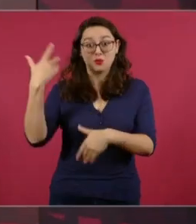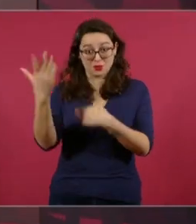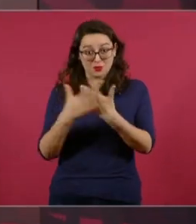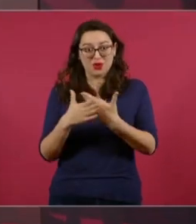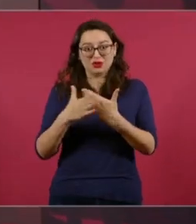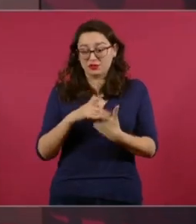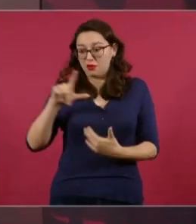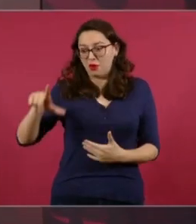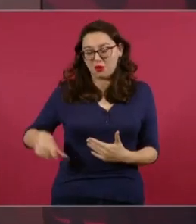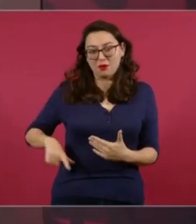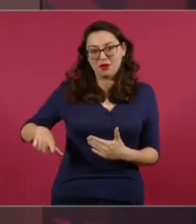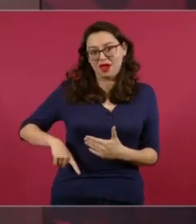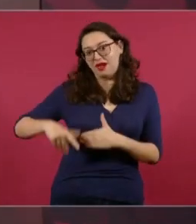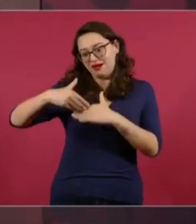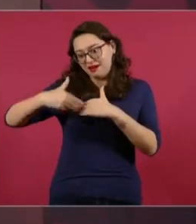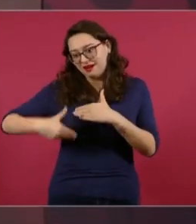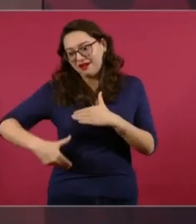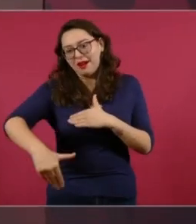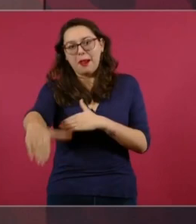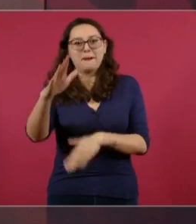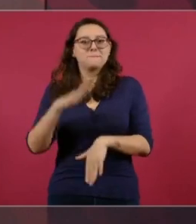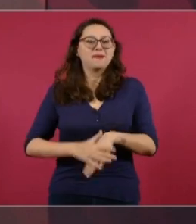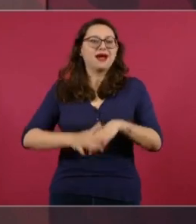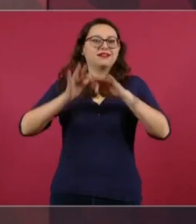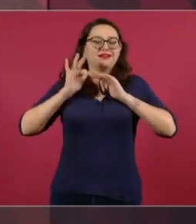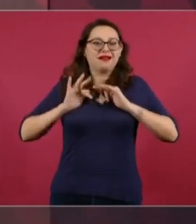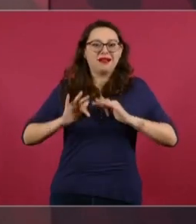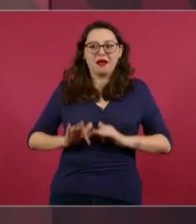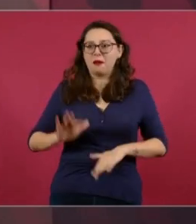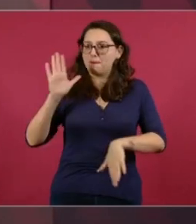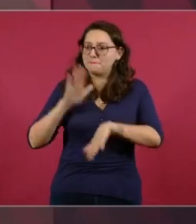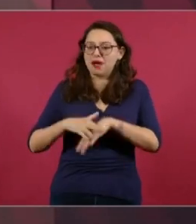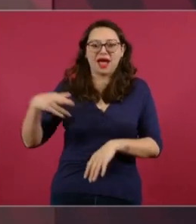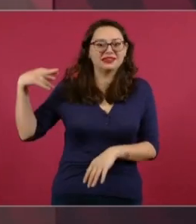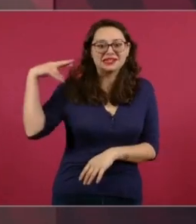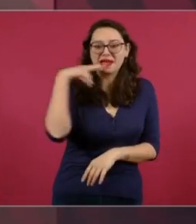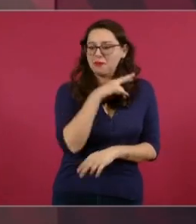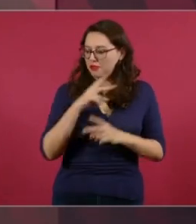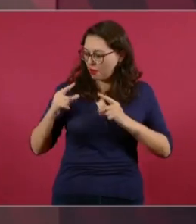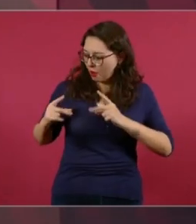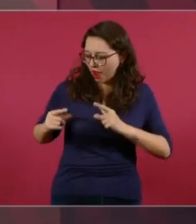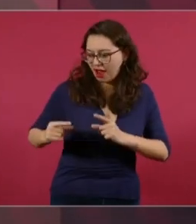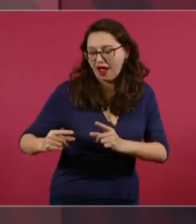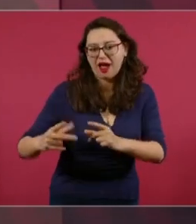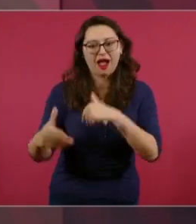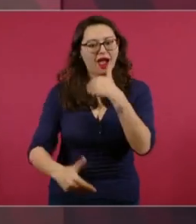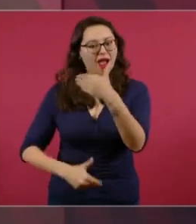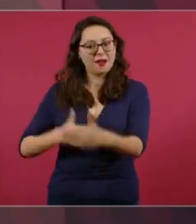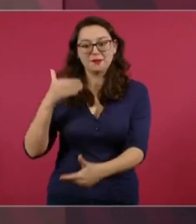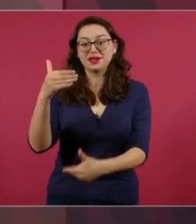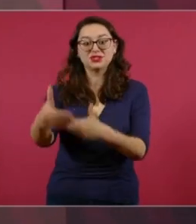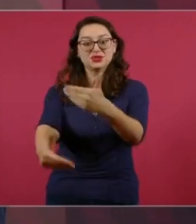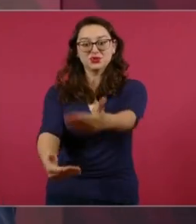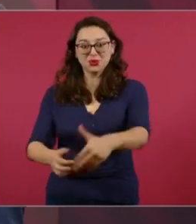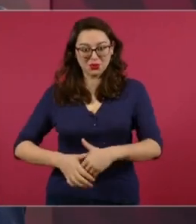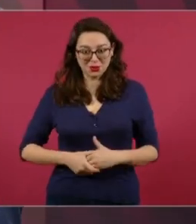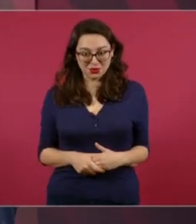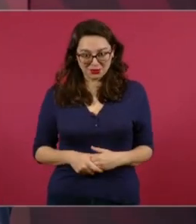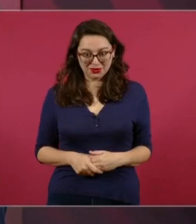porque ya se avanzó mucho. Y además, la